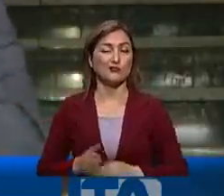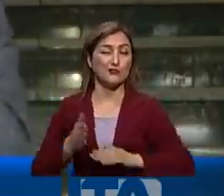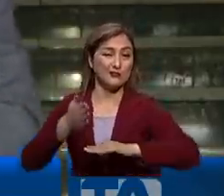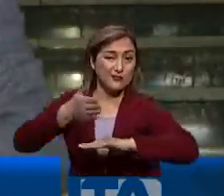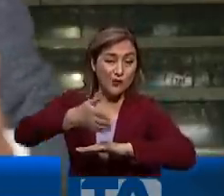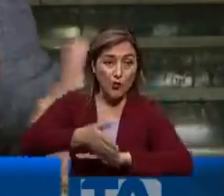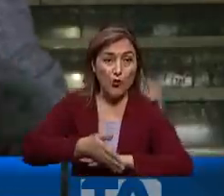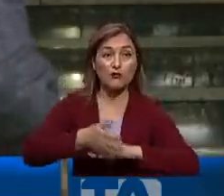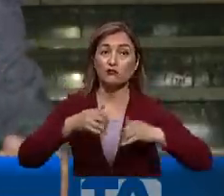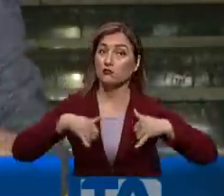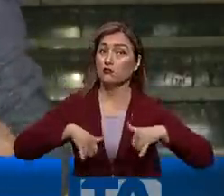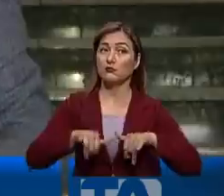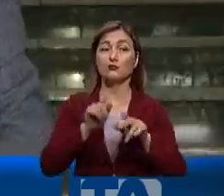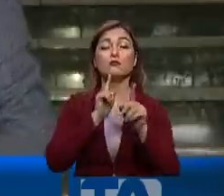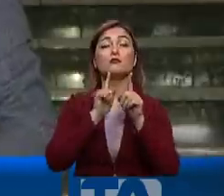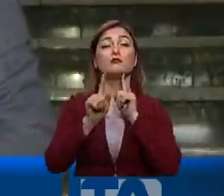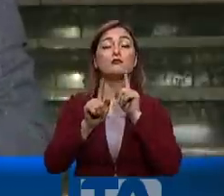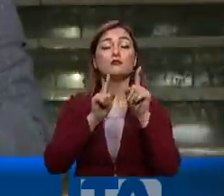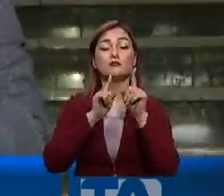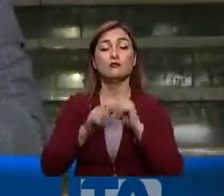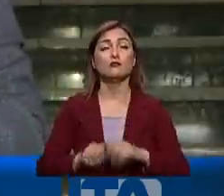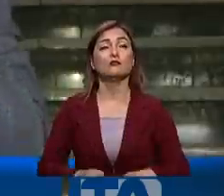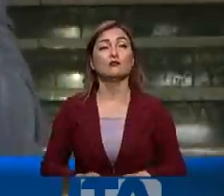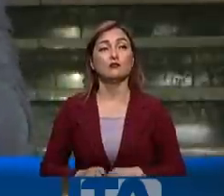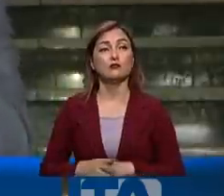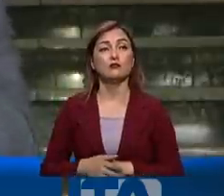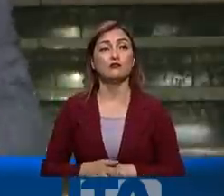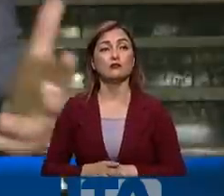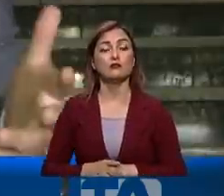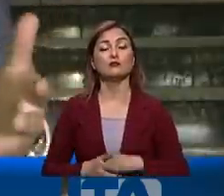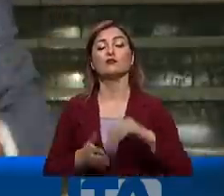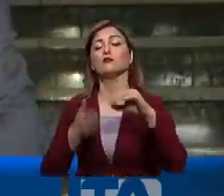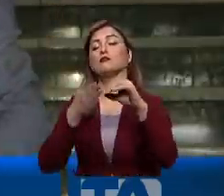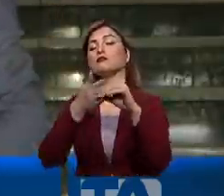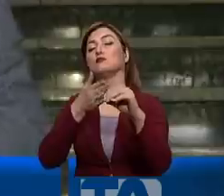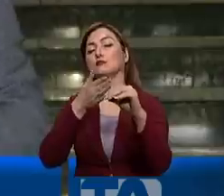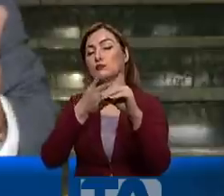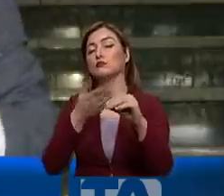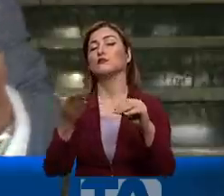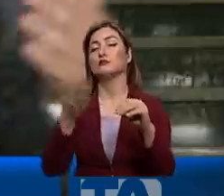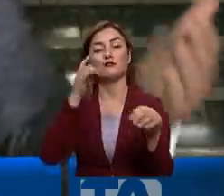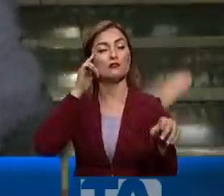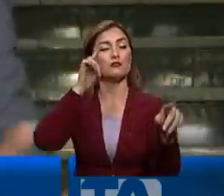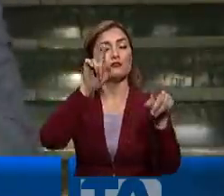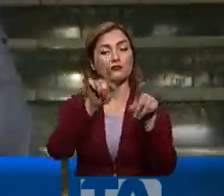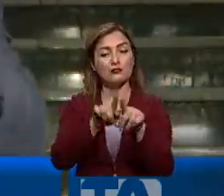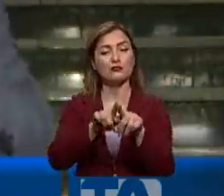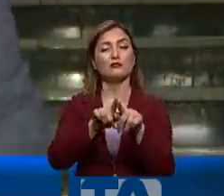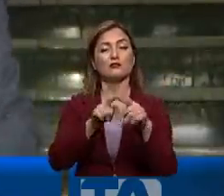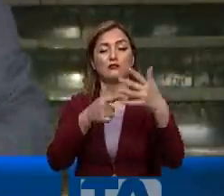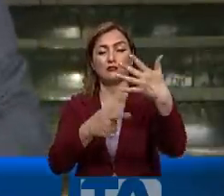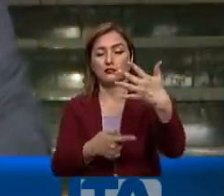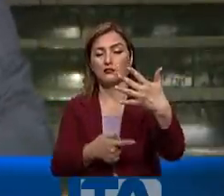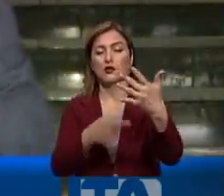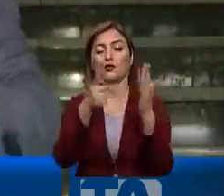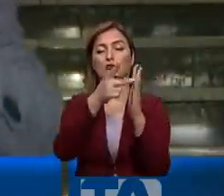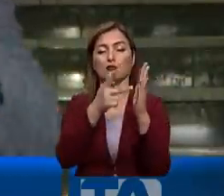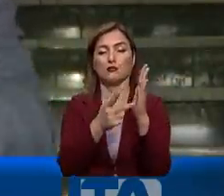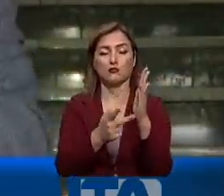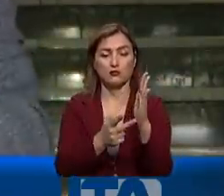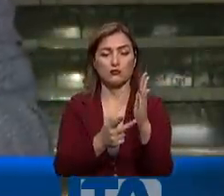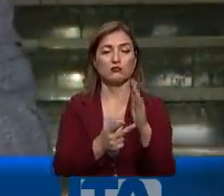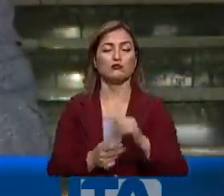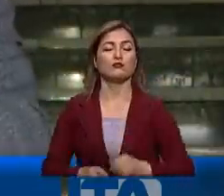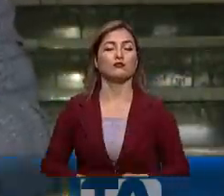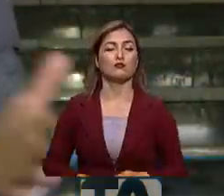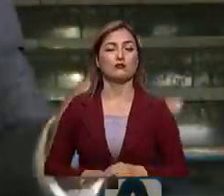cual continuarán los diálogos con el propósito de alcanzar acuerdos en los 6 puntos planteados en